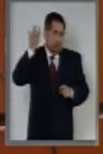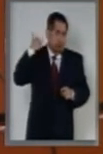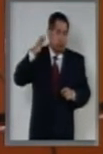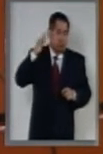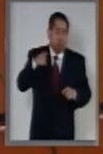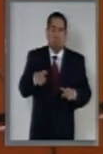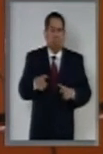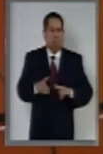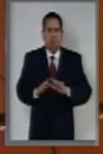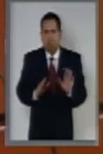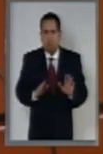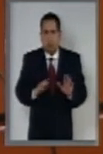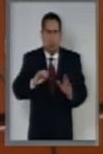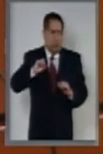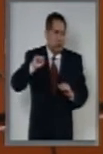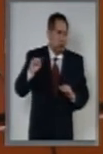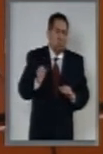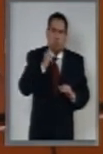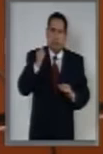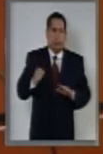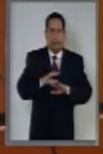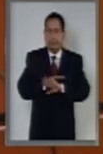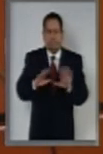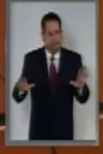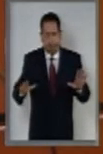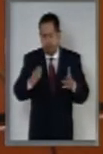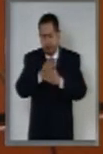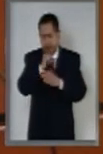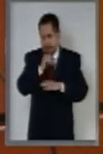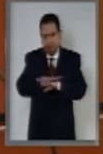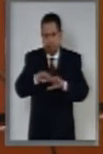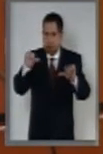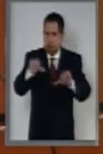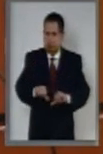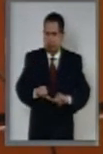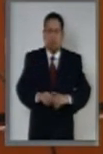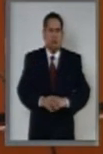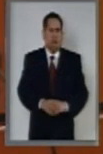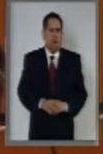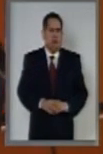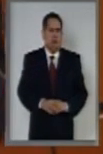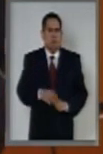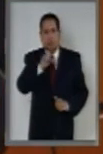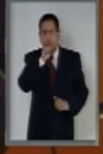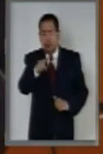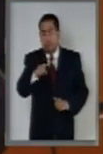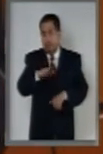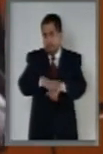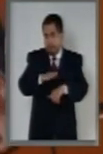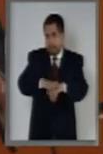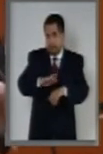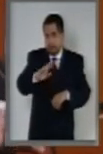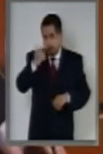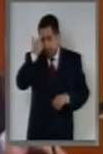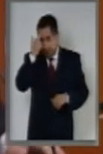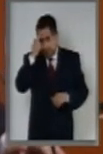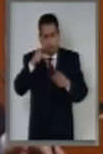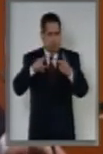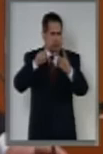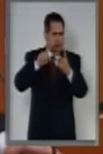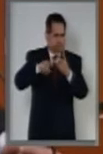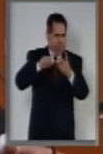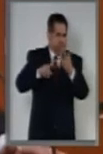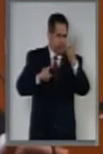cual afortunadamente no sucedió. Pero también hay que señalar, y esta es la tercera